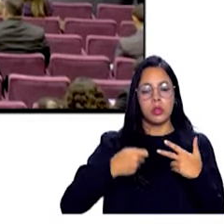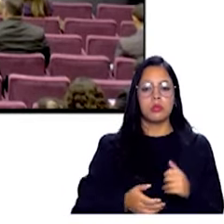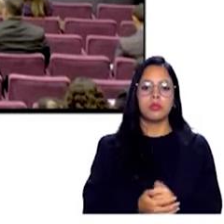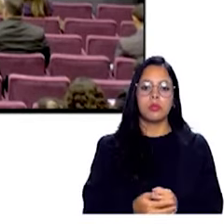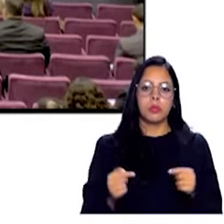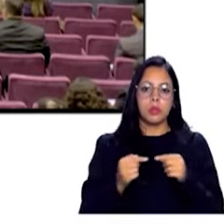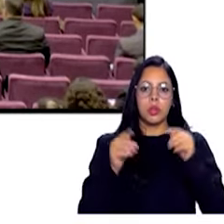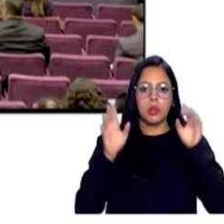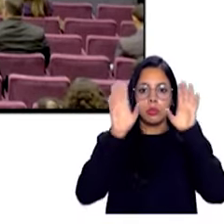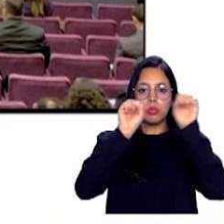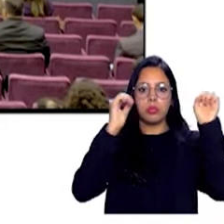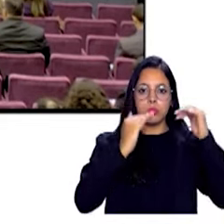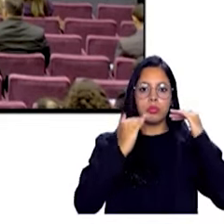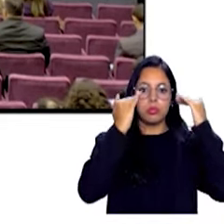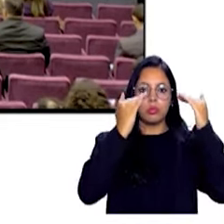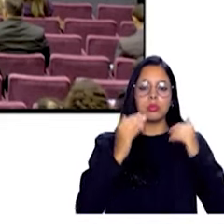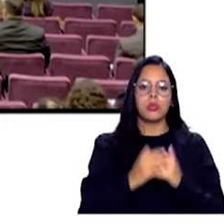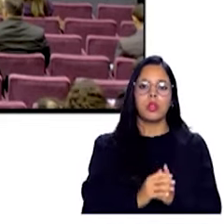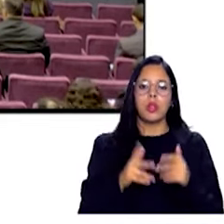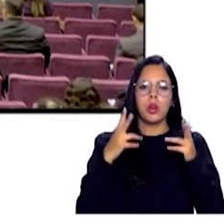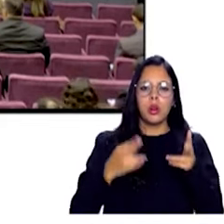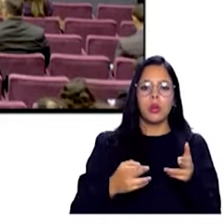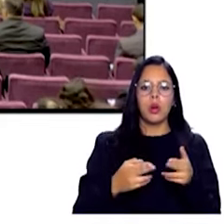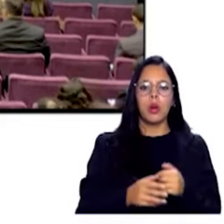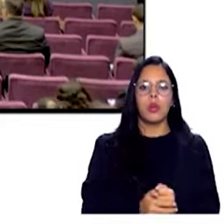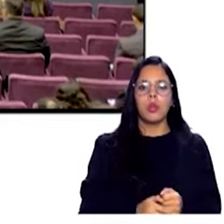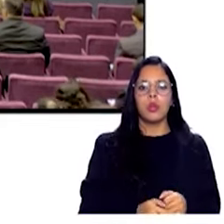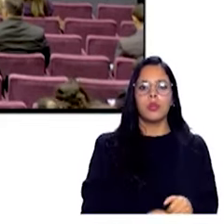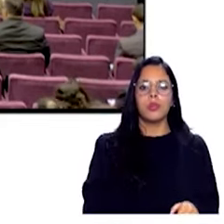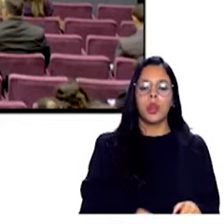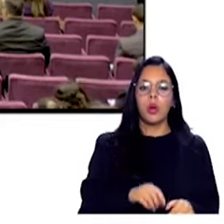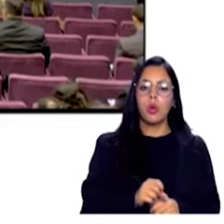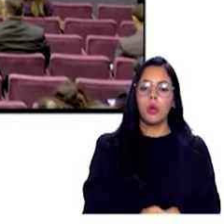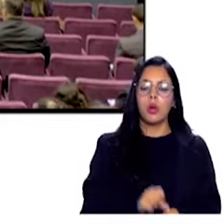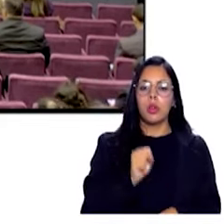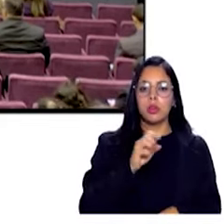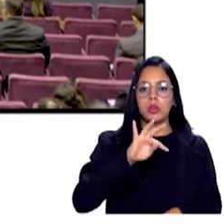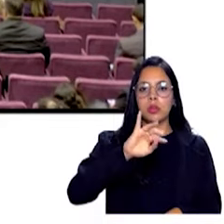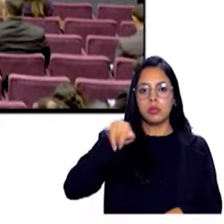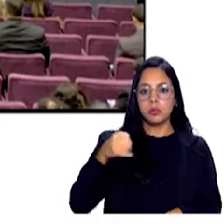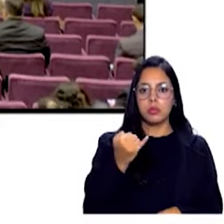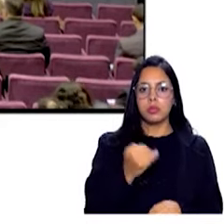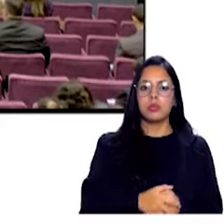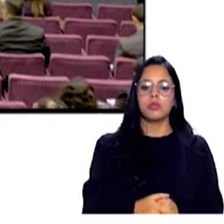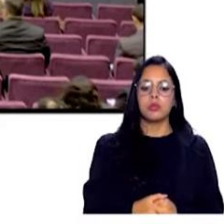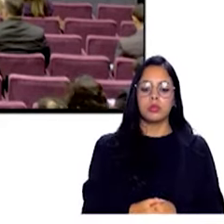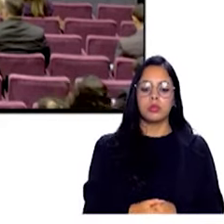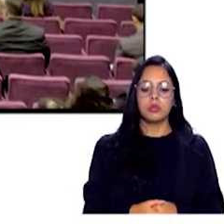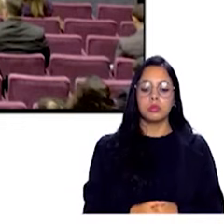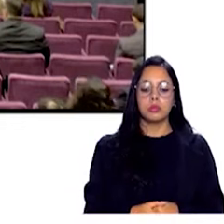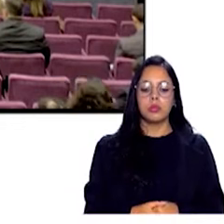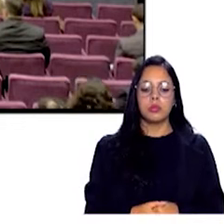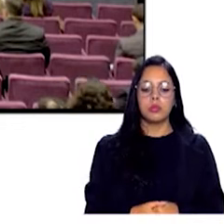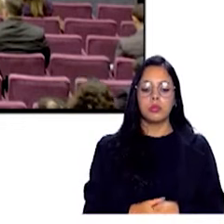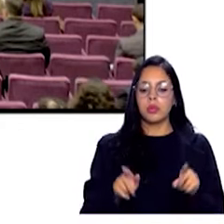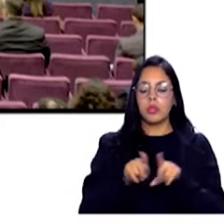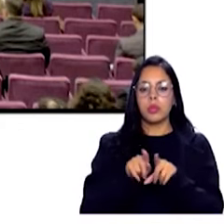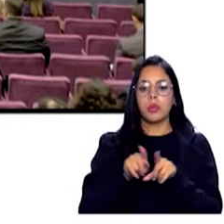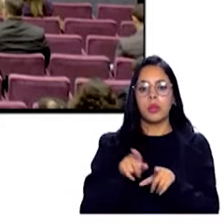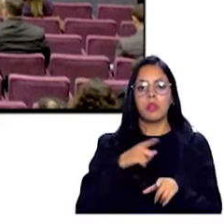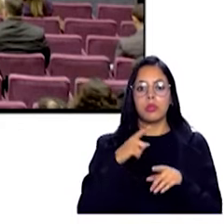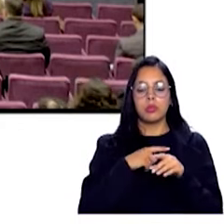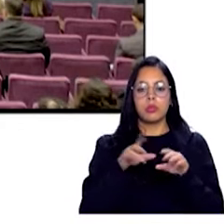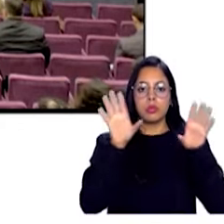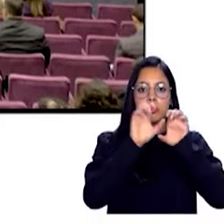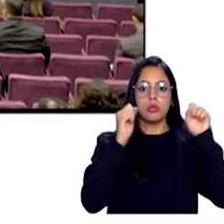suente tri Brasil el tribunal Supremo con SUS CCO salas